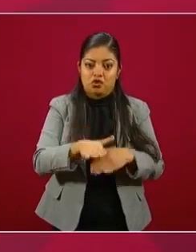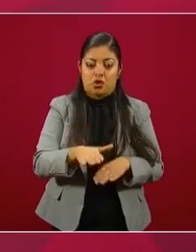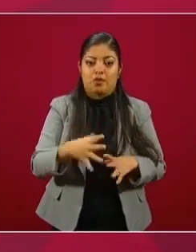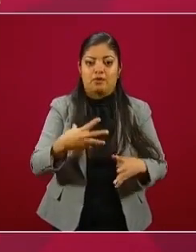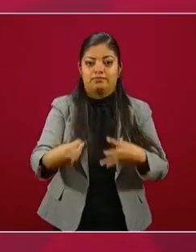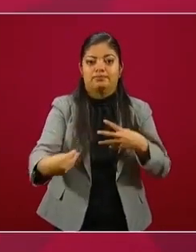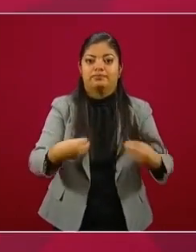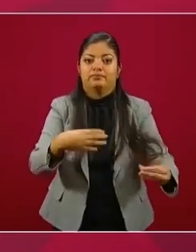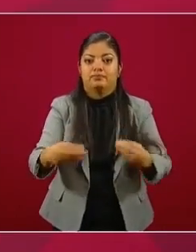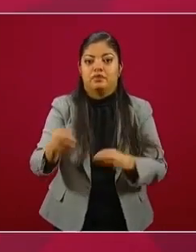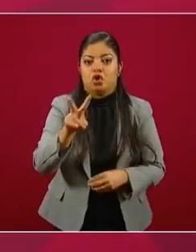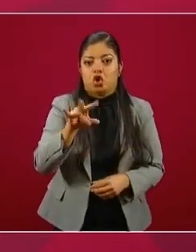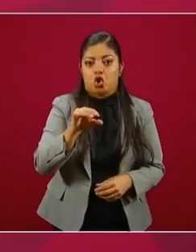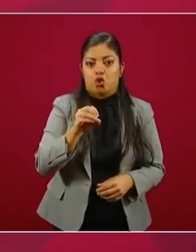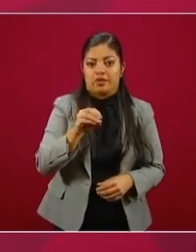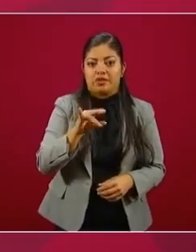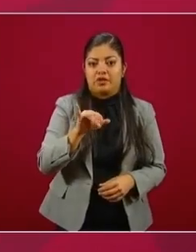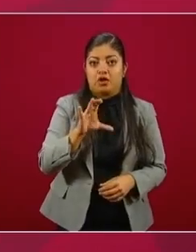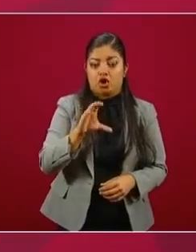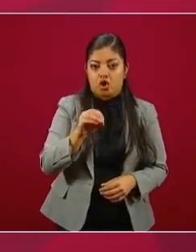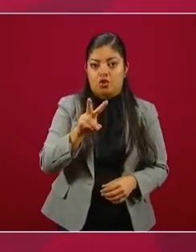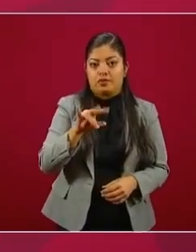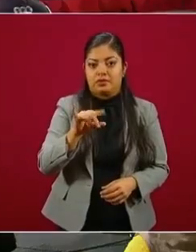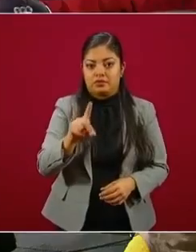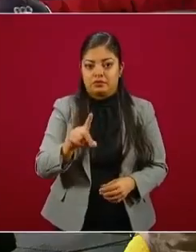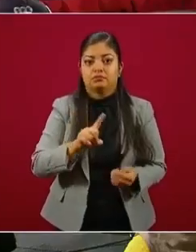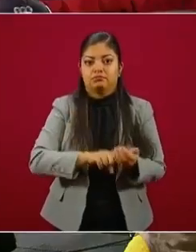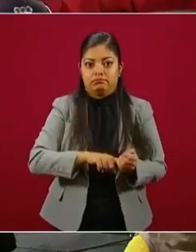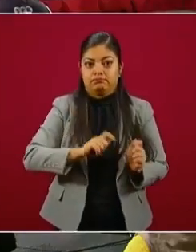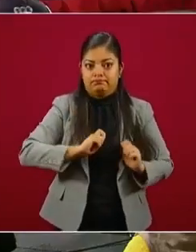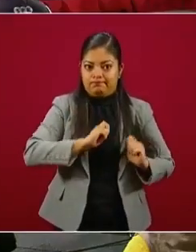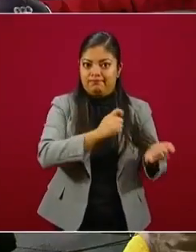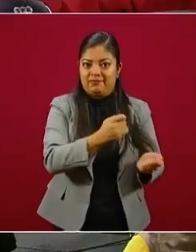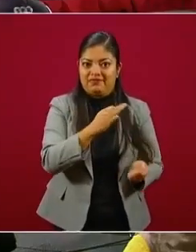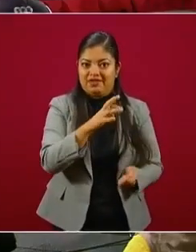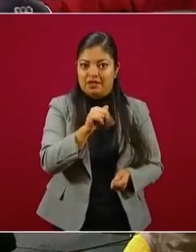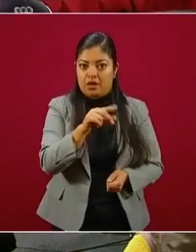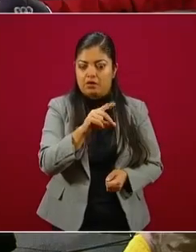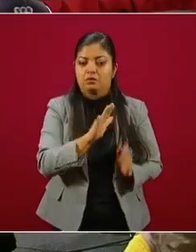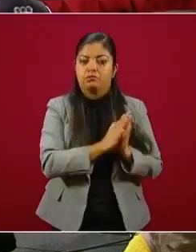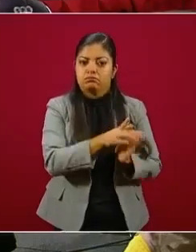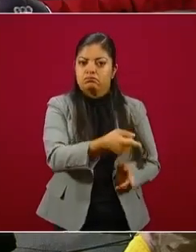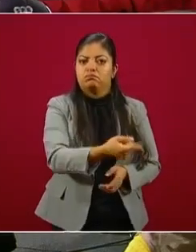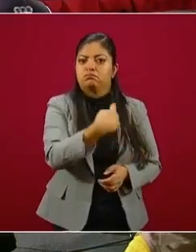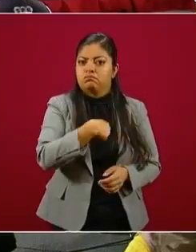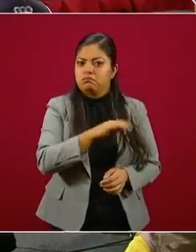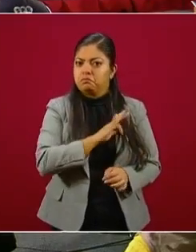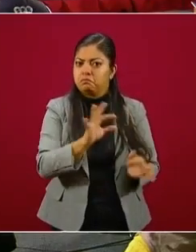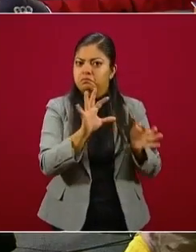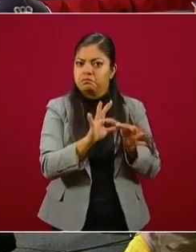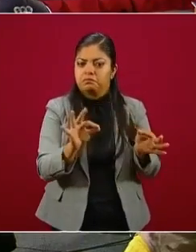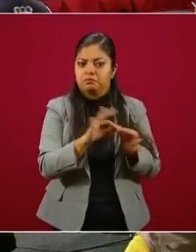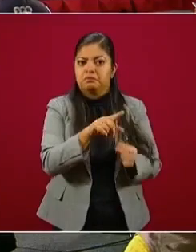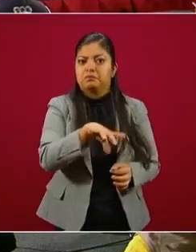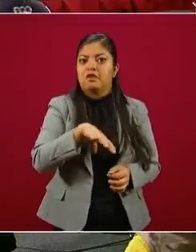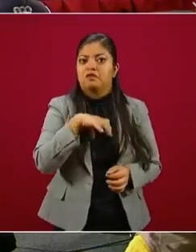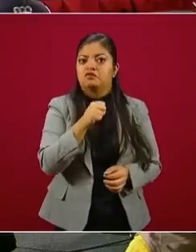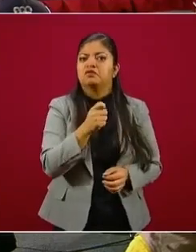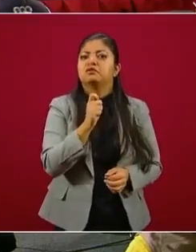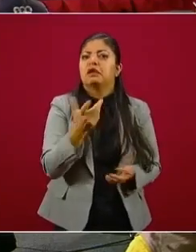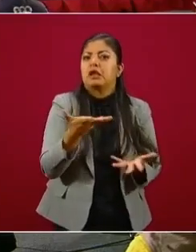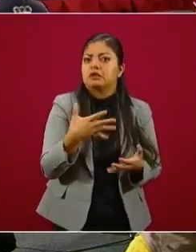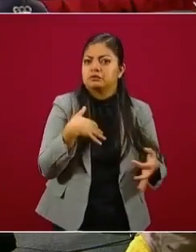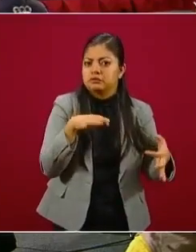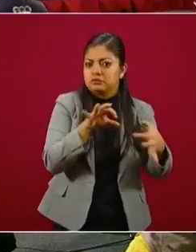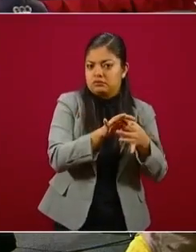Ya explicará ahora Fernando, le cedo el uso de la palabra, para que nos diga el gran esfuerzo que va a hacer Teletón. Ya